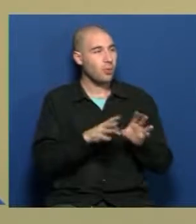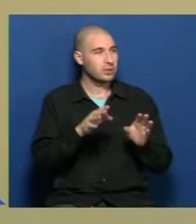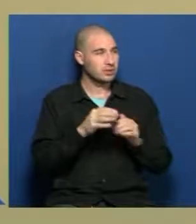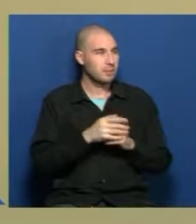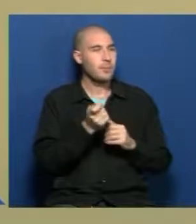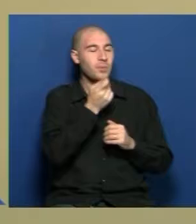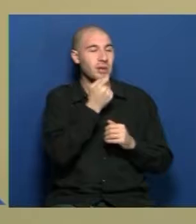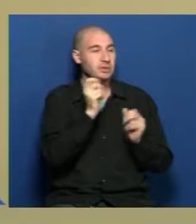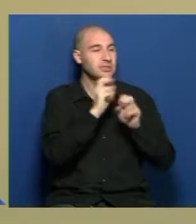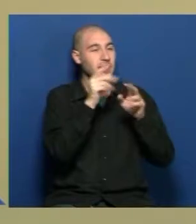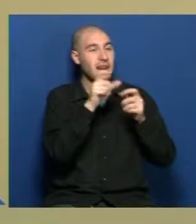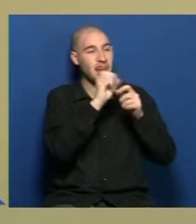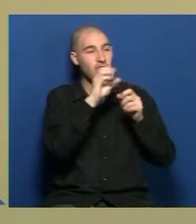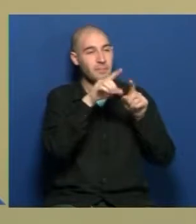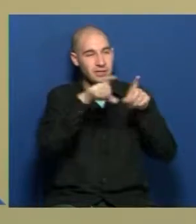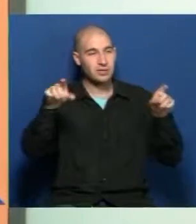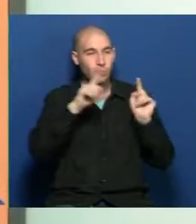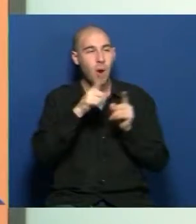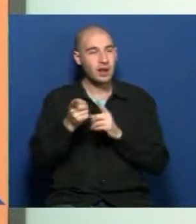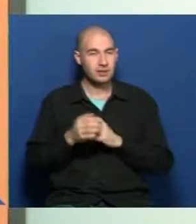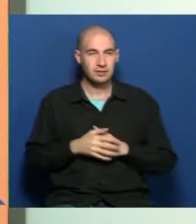como por ejemplo, el tema de las colectoras, ¿no?